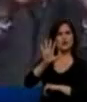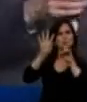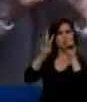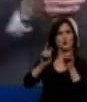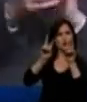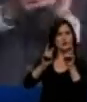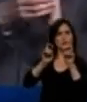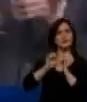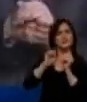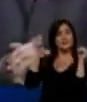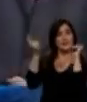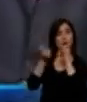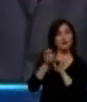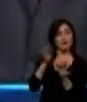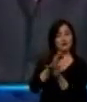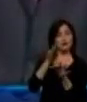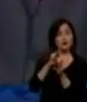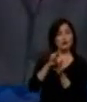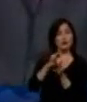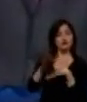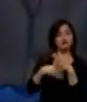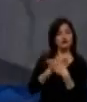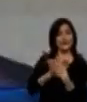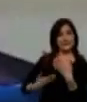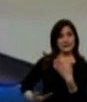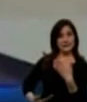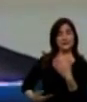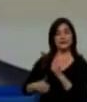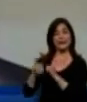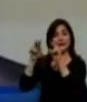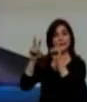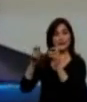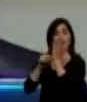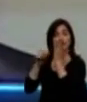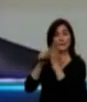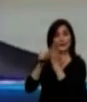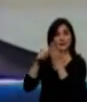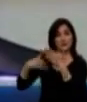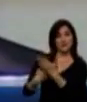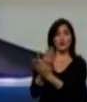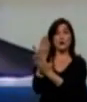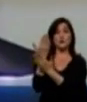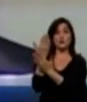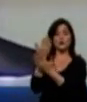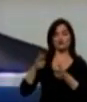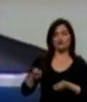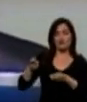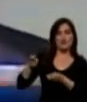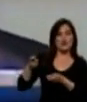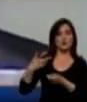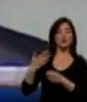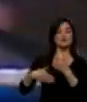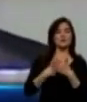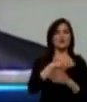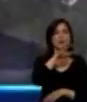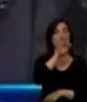a la reestructuración de la función ejecutiva y otros a la posesión de los ministros, de los nuevos ministros, algunos de ellos, Van